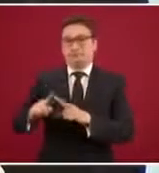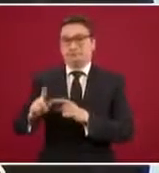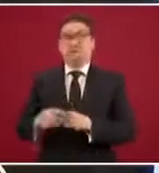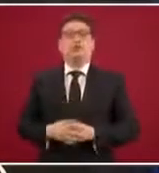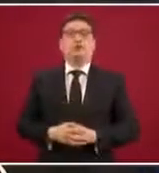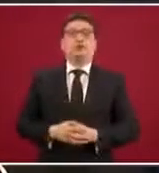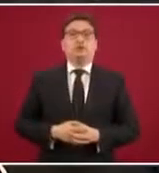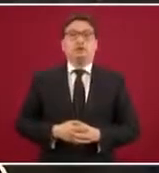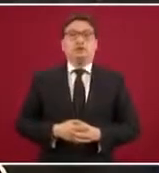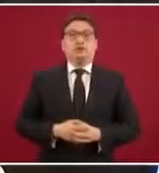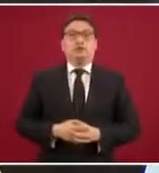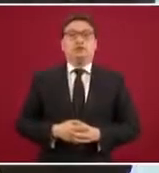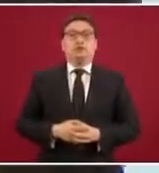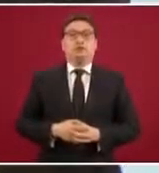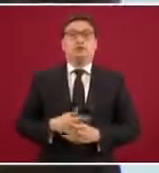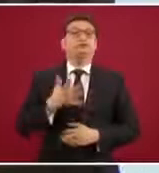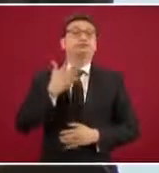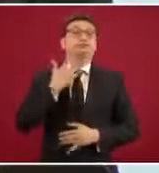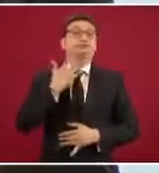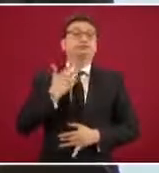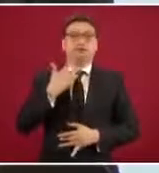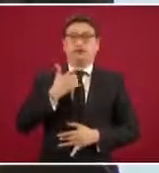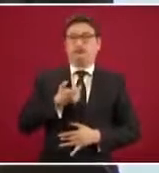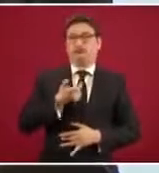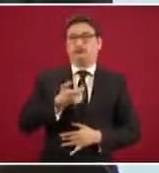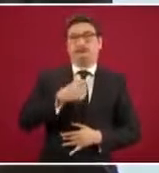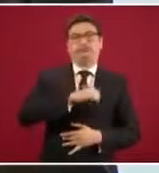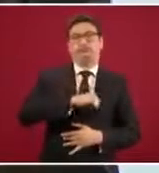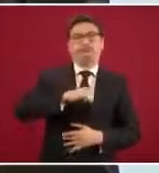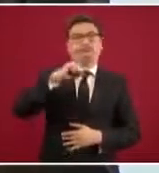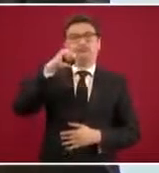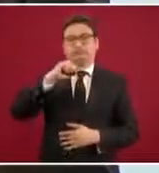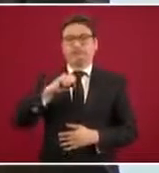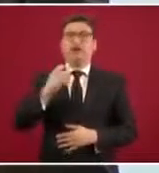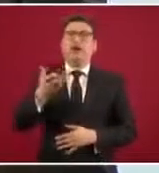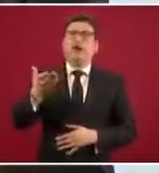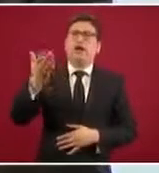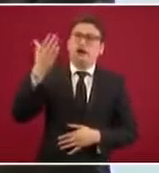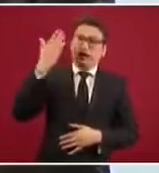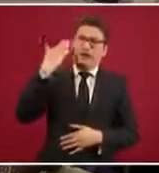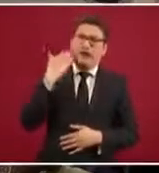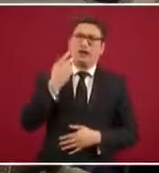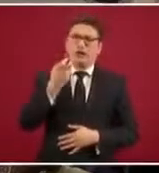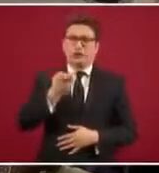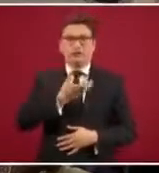a que aumente el precio de las gasolinas, como era antes,